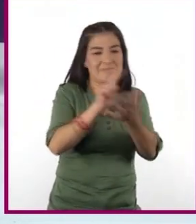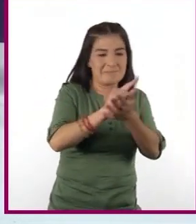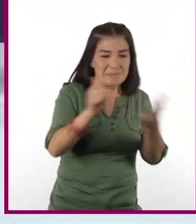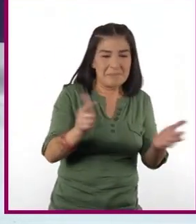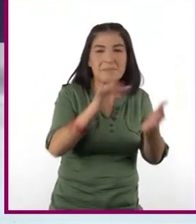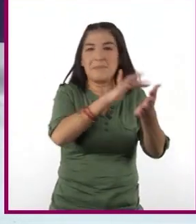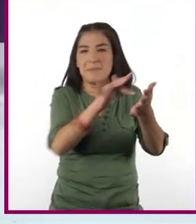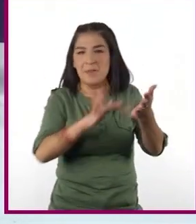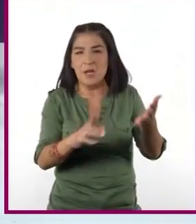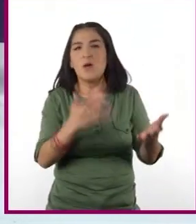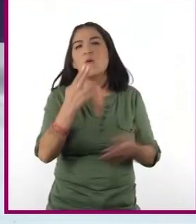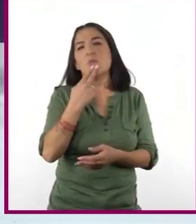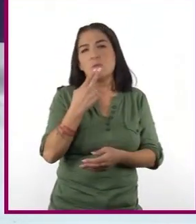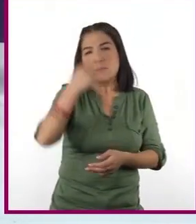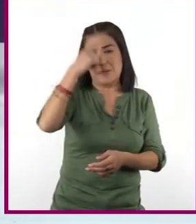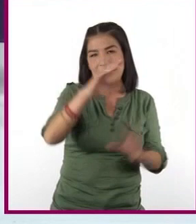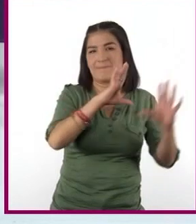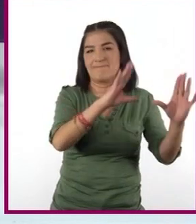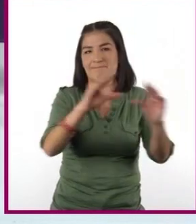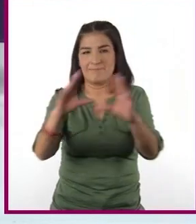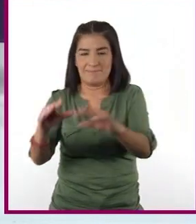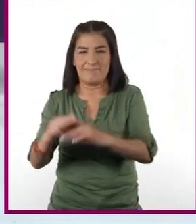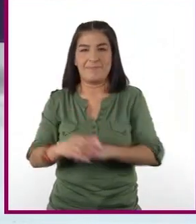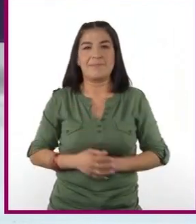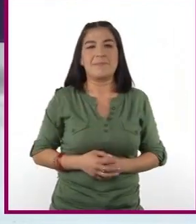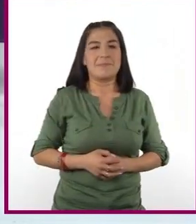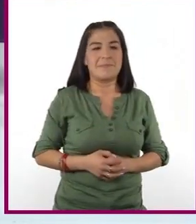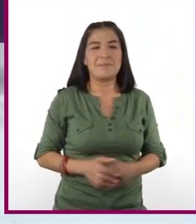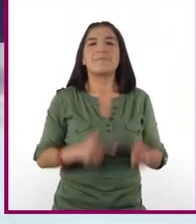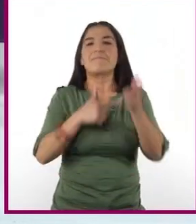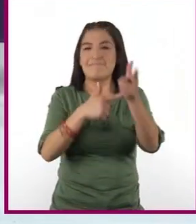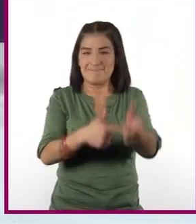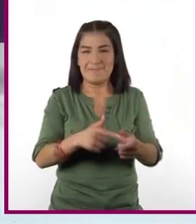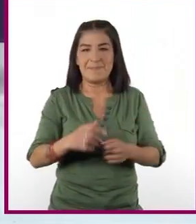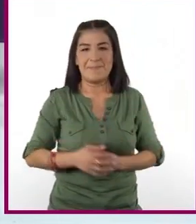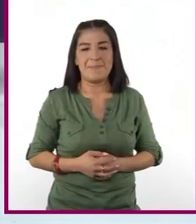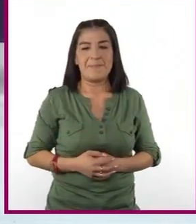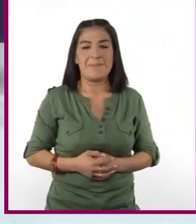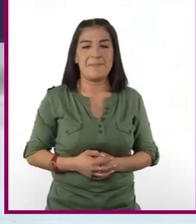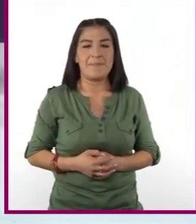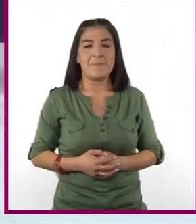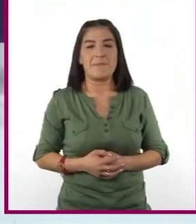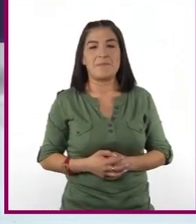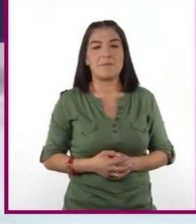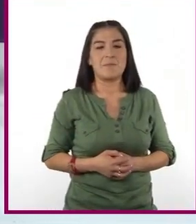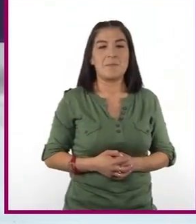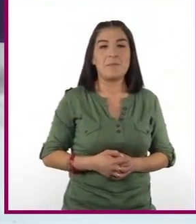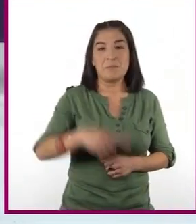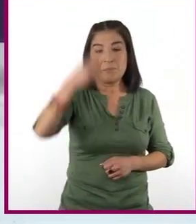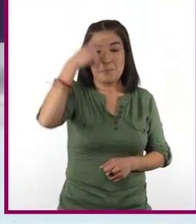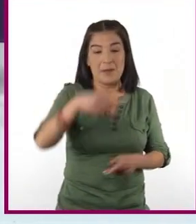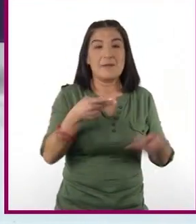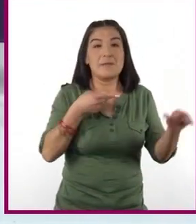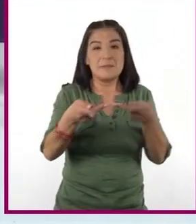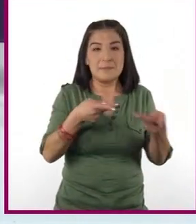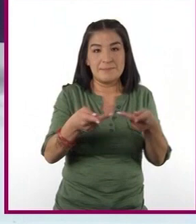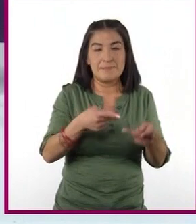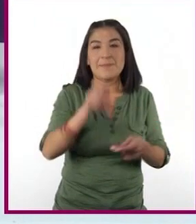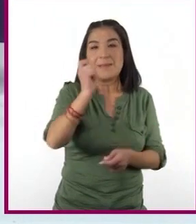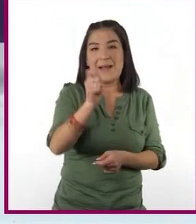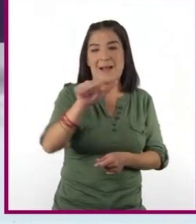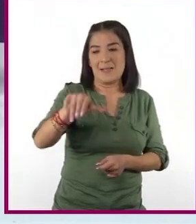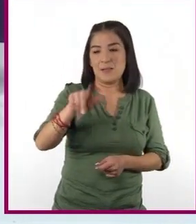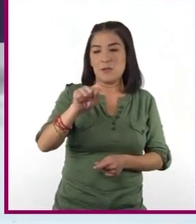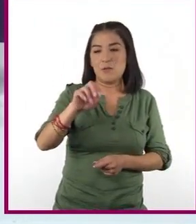de servir de apoyo a la enseñanza. Continuemos. Entonces, para la elaboración de una